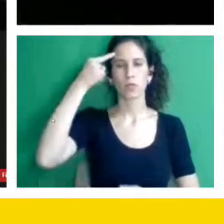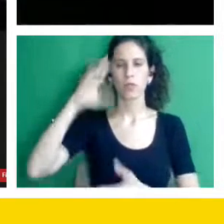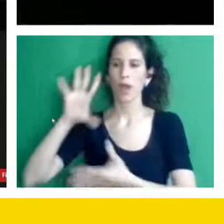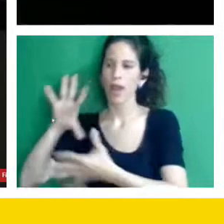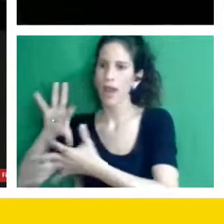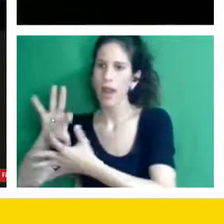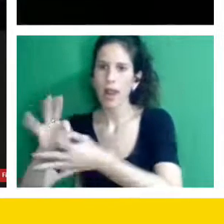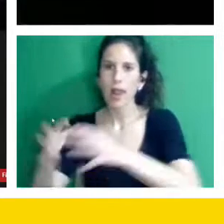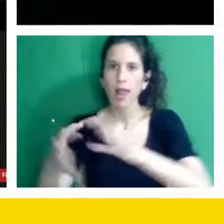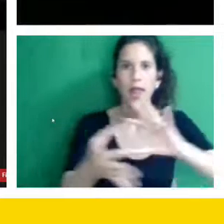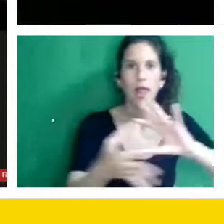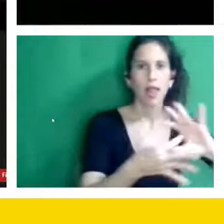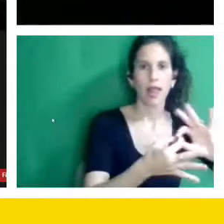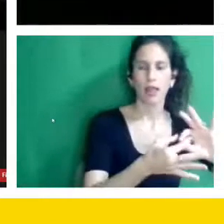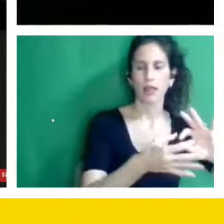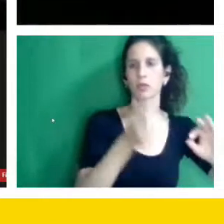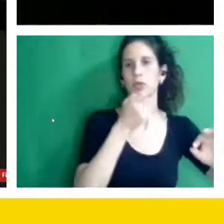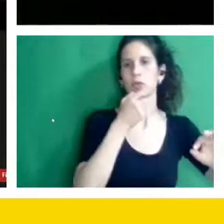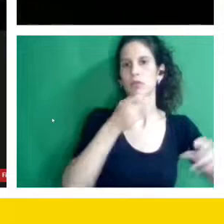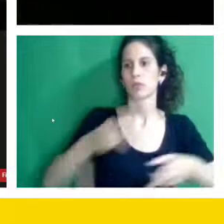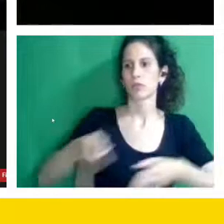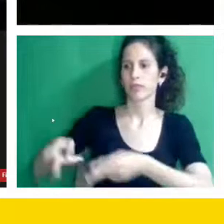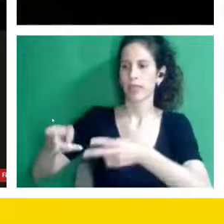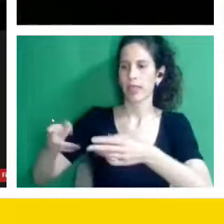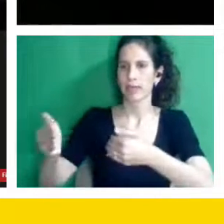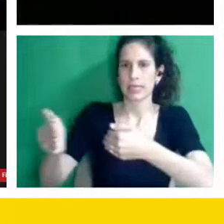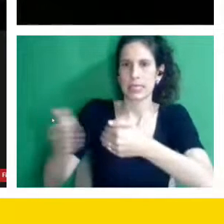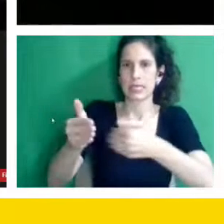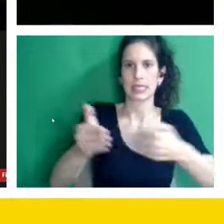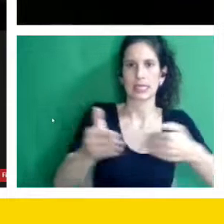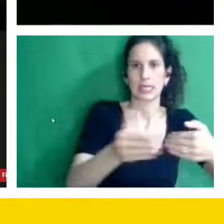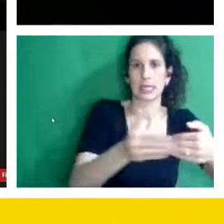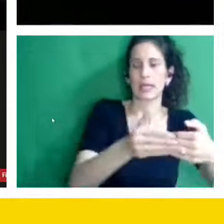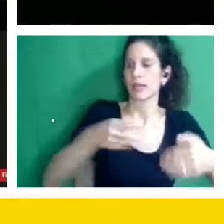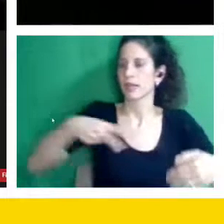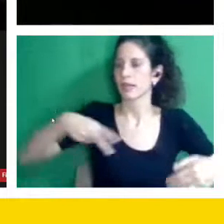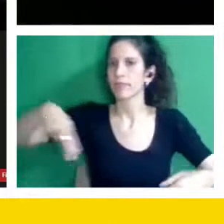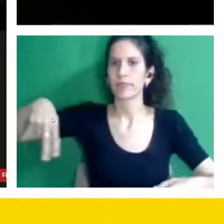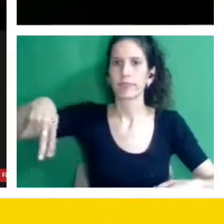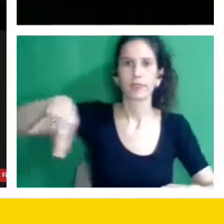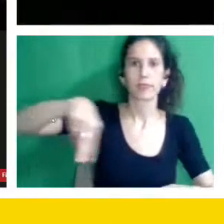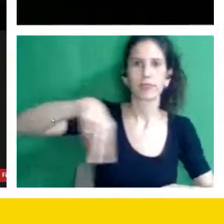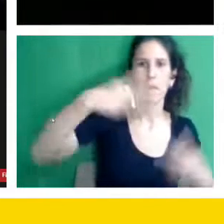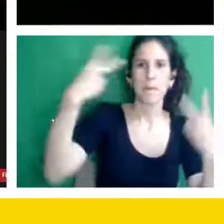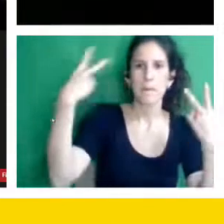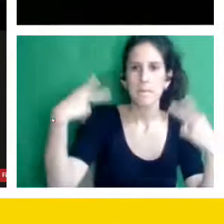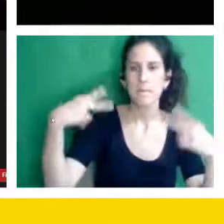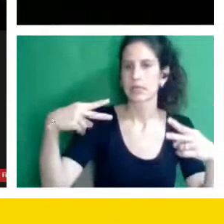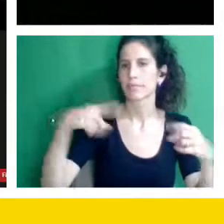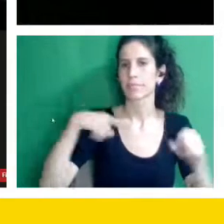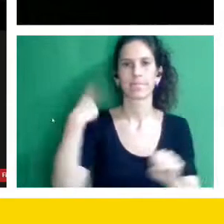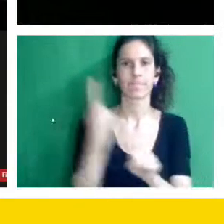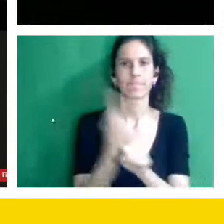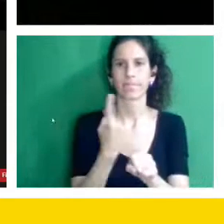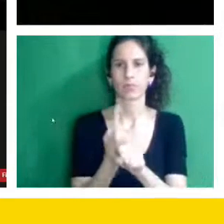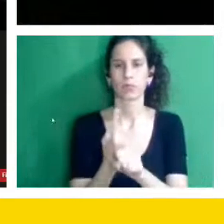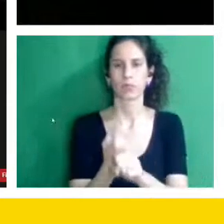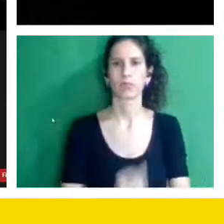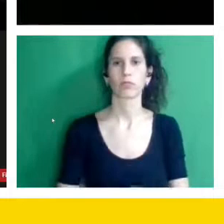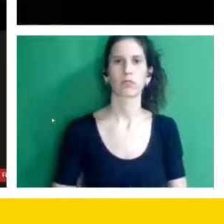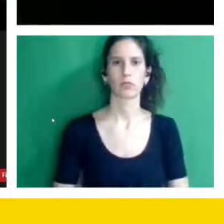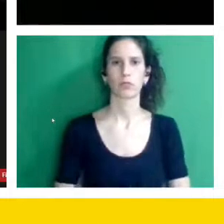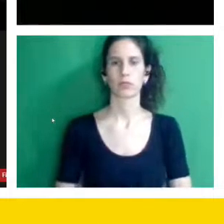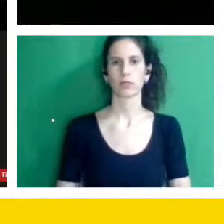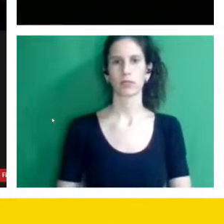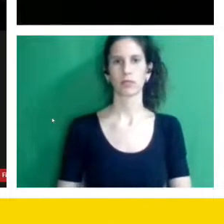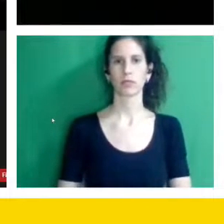ese recorrido de edificios que están muy cerca y que tranquilamente podríamos tener un circuito para